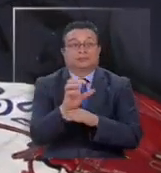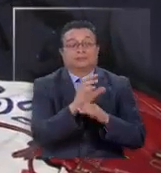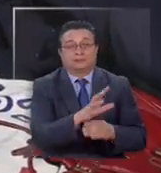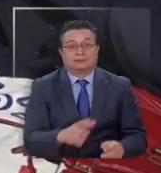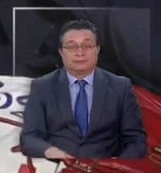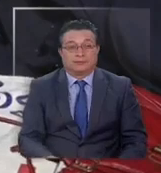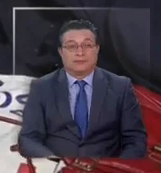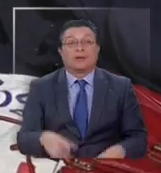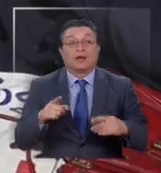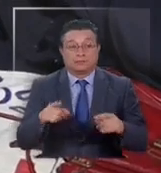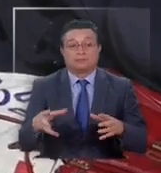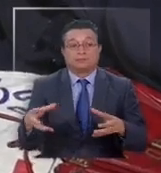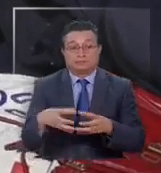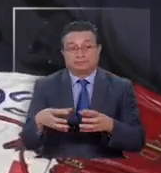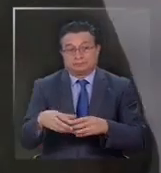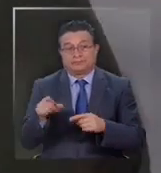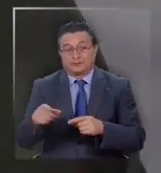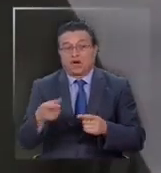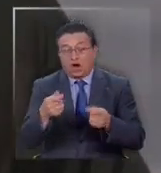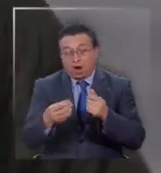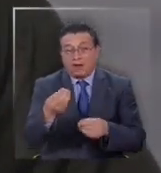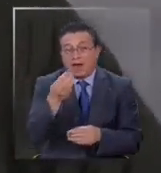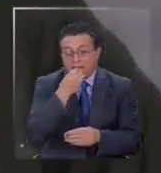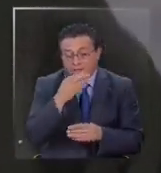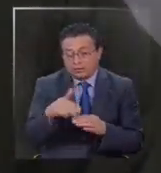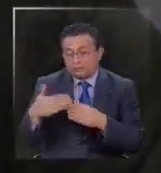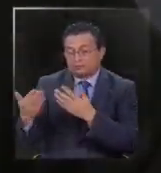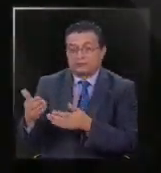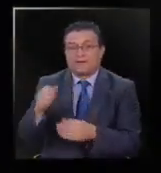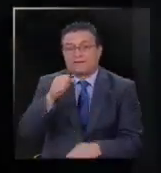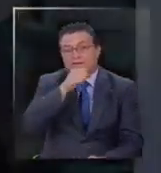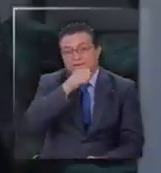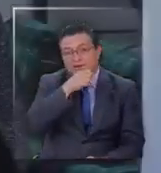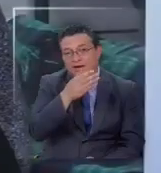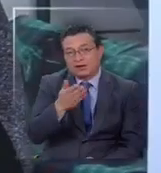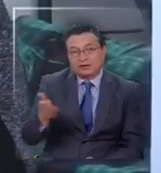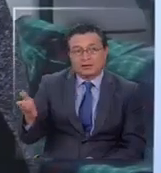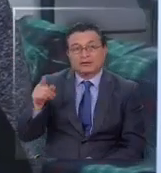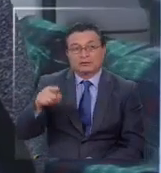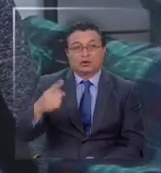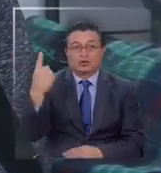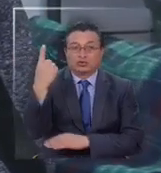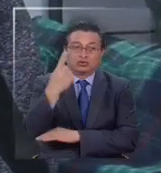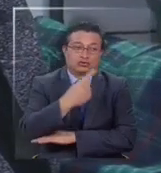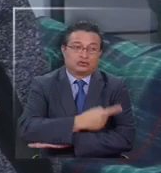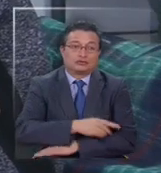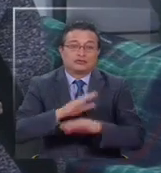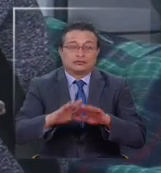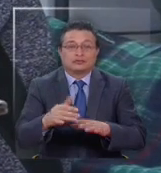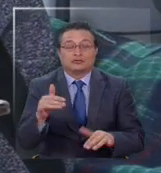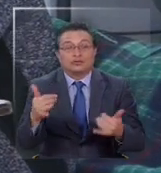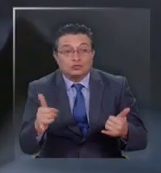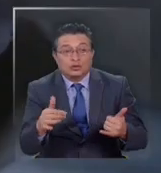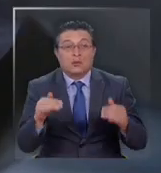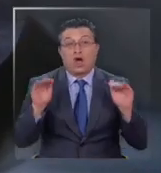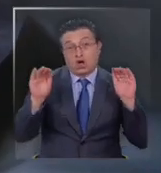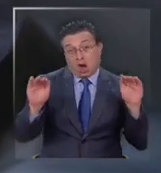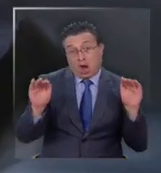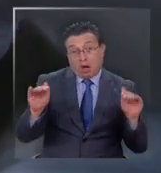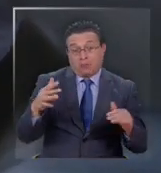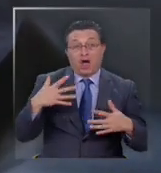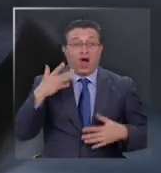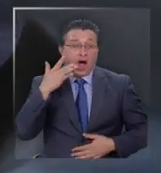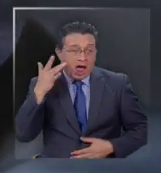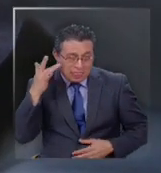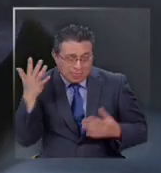se obtienen recursos y se compran alimentos para la comunidad. Ellos pasan el día a su manera, están cómodos, contentos,